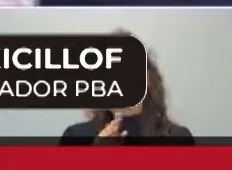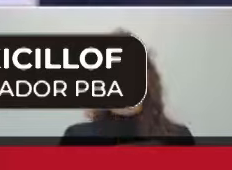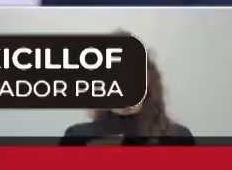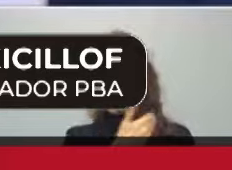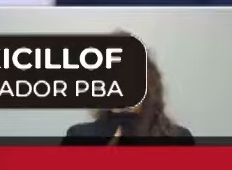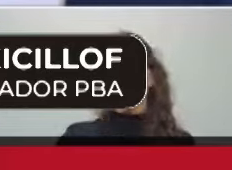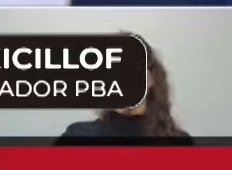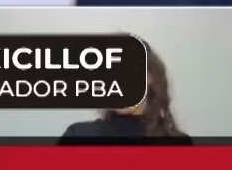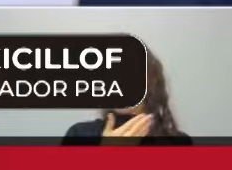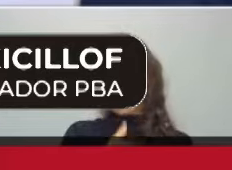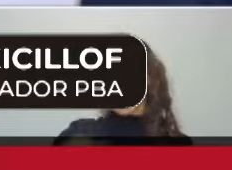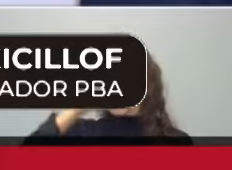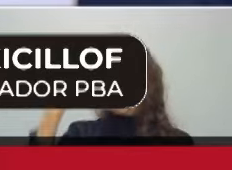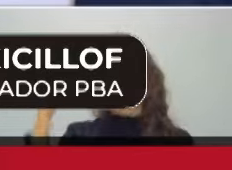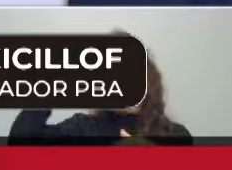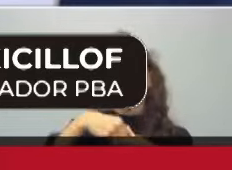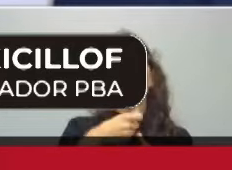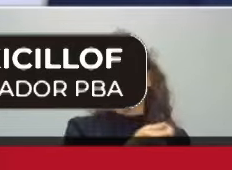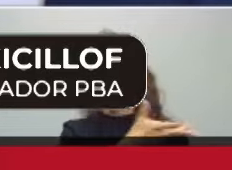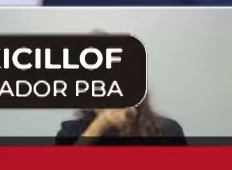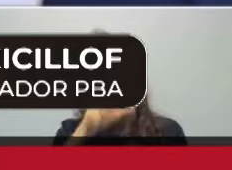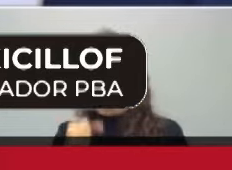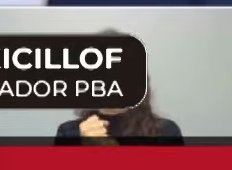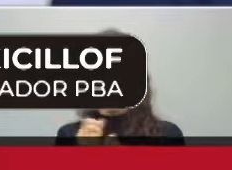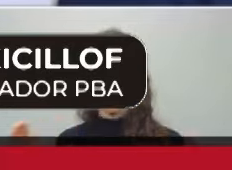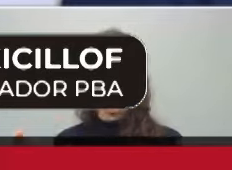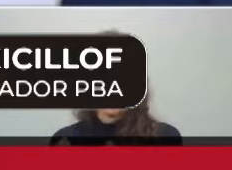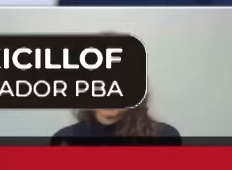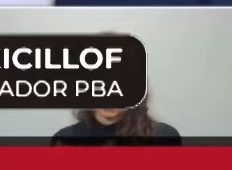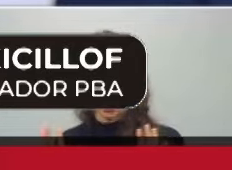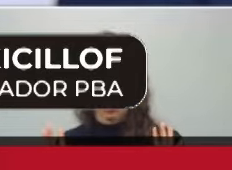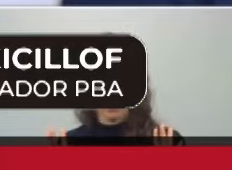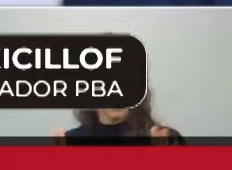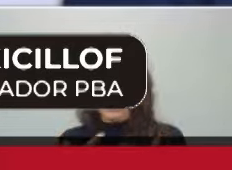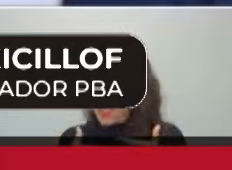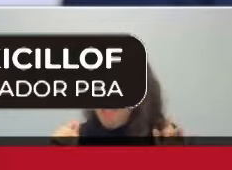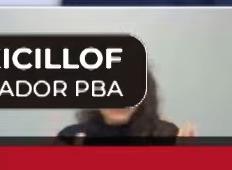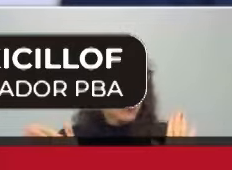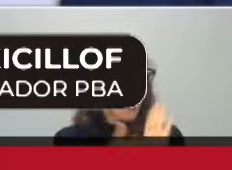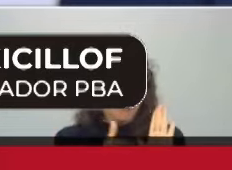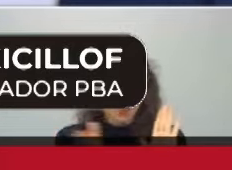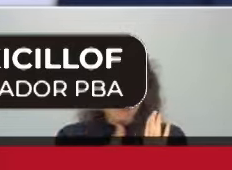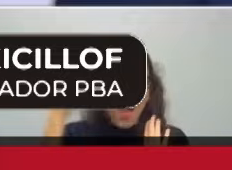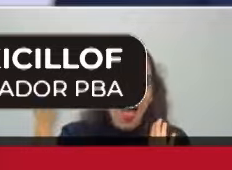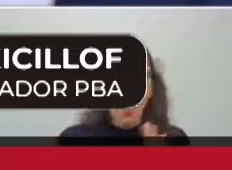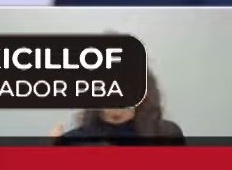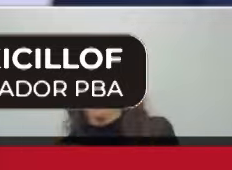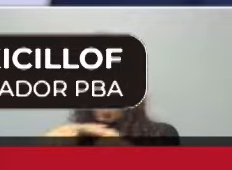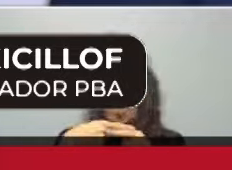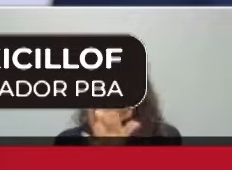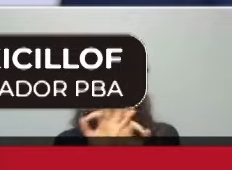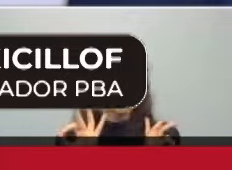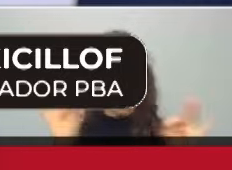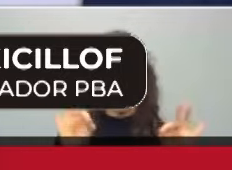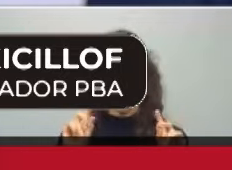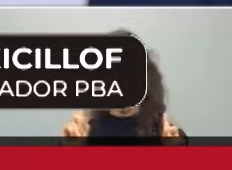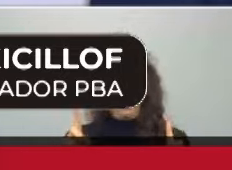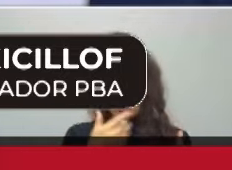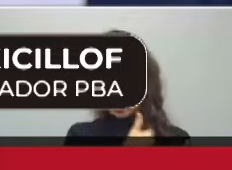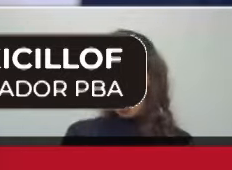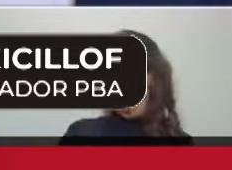pequeño de la Argentina. Esto es objetivo, indiscutible, y no se modificó de ninguna manera durante el